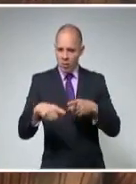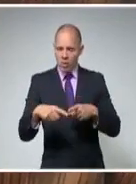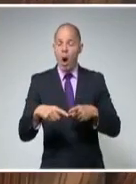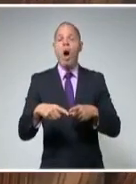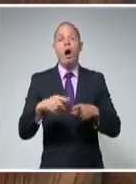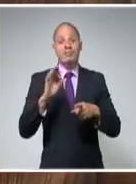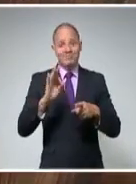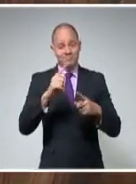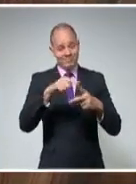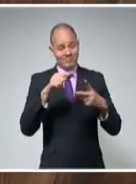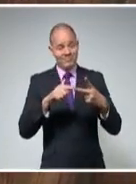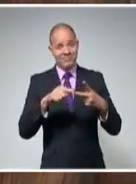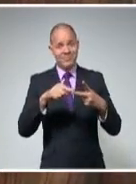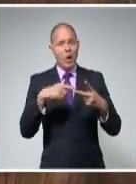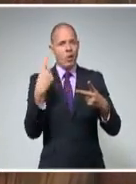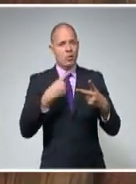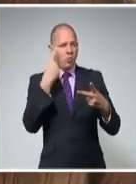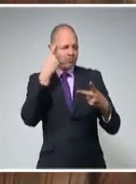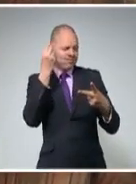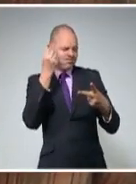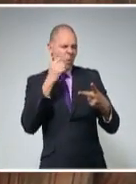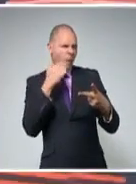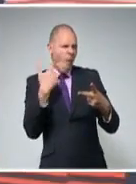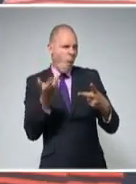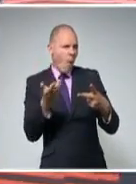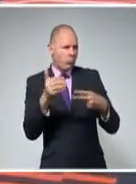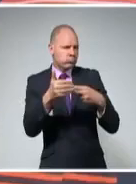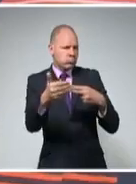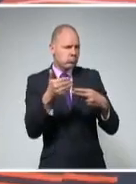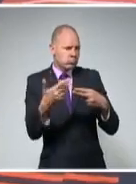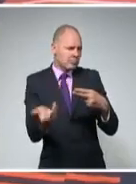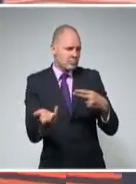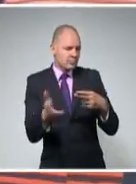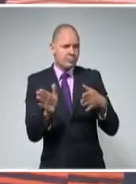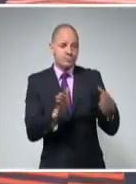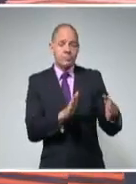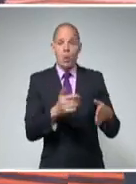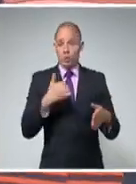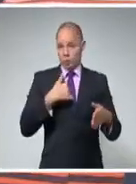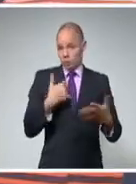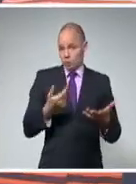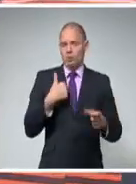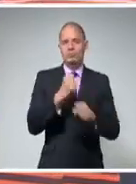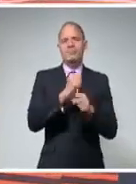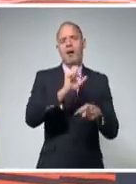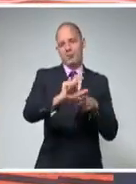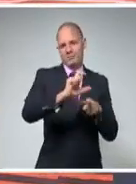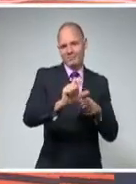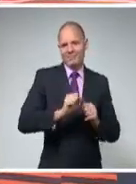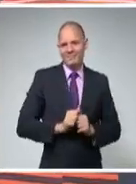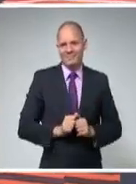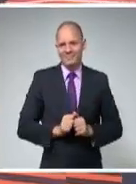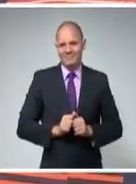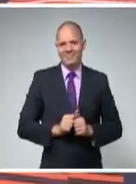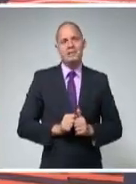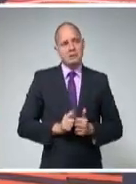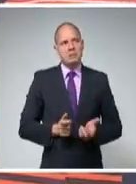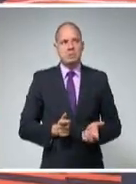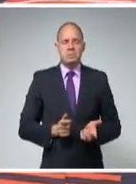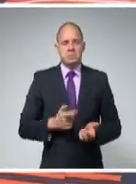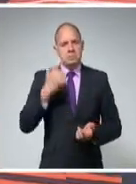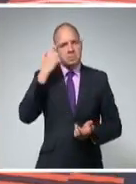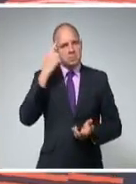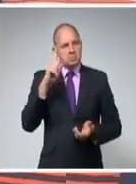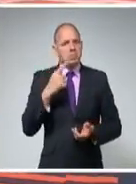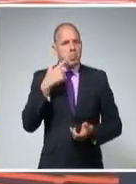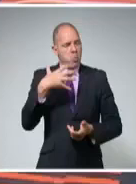una mirada a la misma vez proactiva de cómo vamos a actuar. Como campesino, pienso que es una alta responsabilidad porque